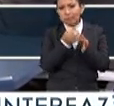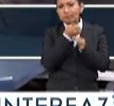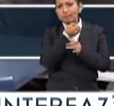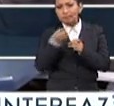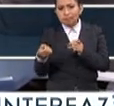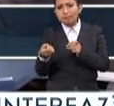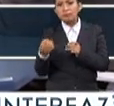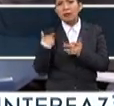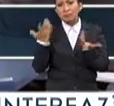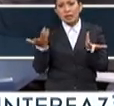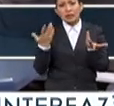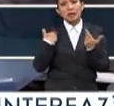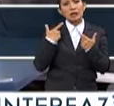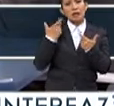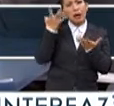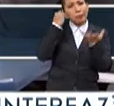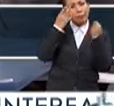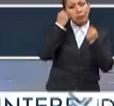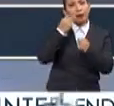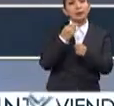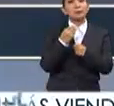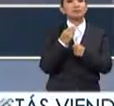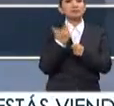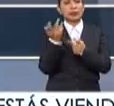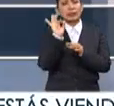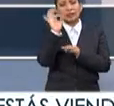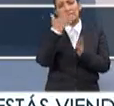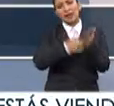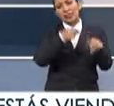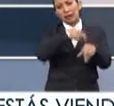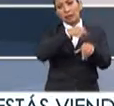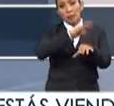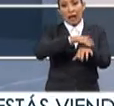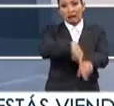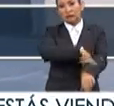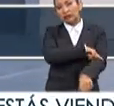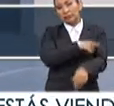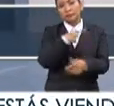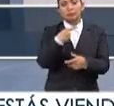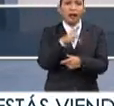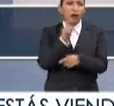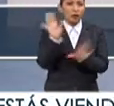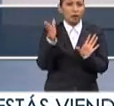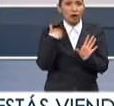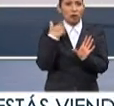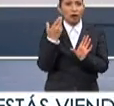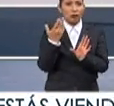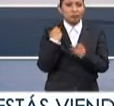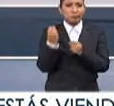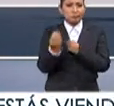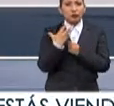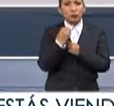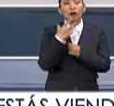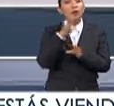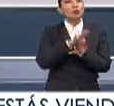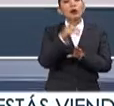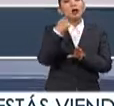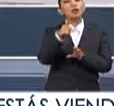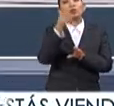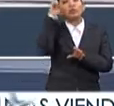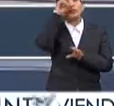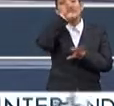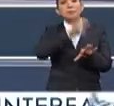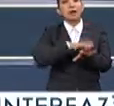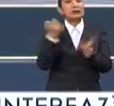listening también quizás hizo falta tiempo pero eso fue muy enriquecedor claro cuáles fueron las dificultades